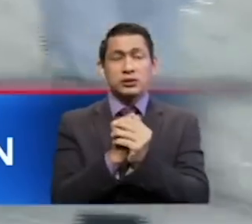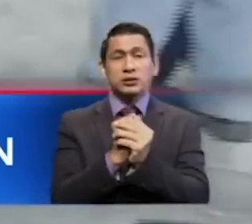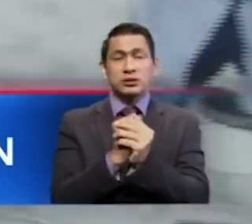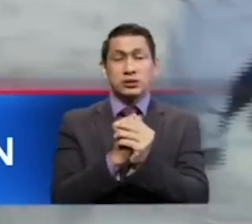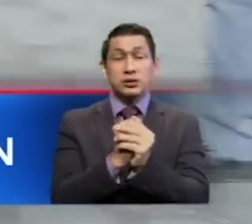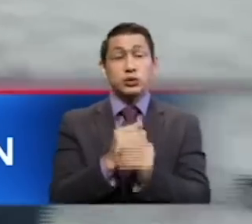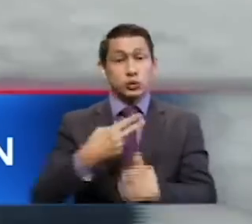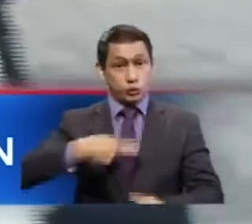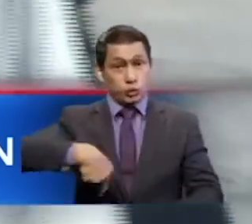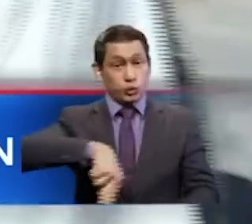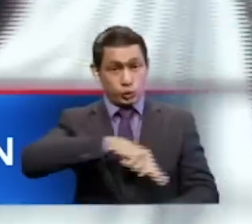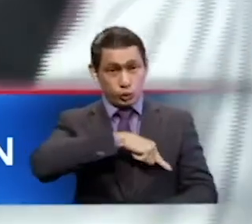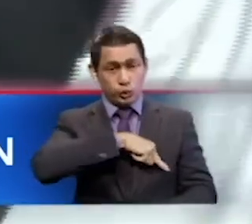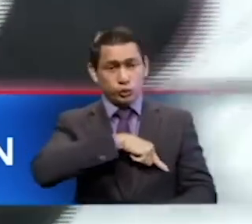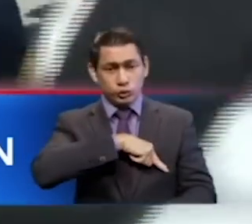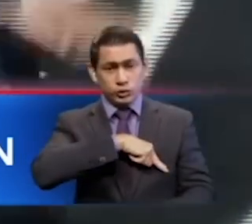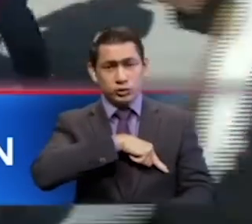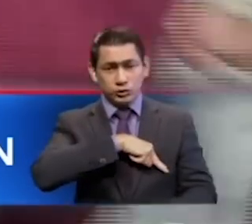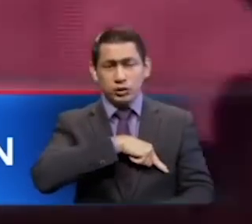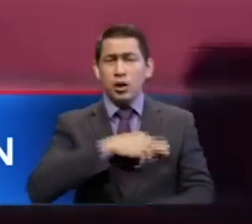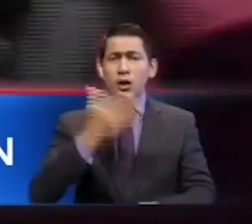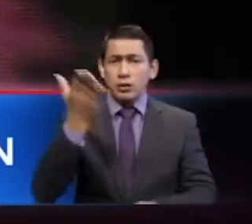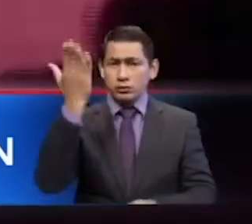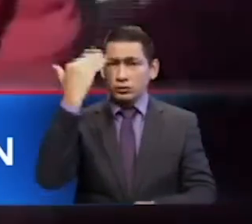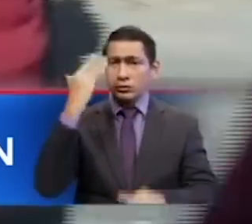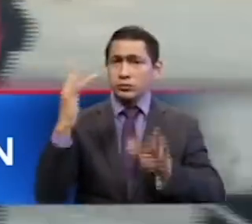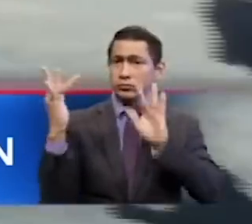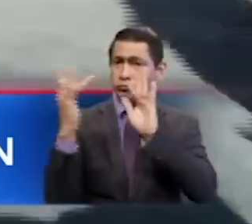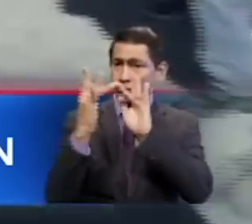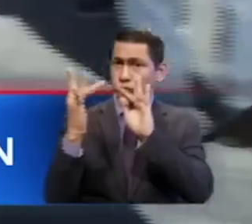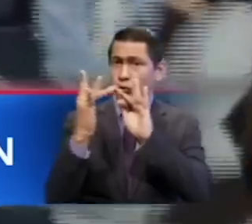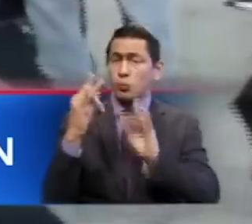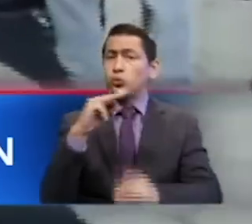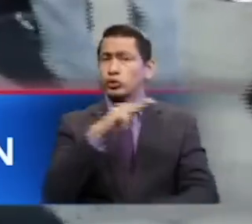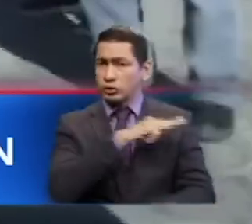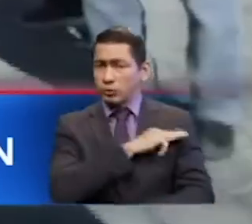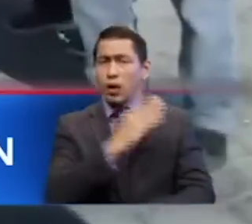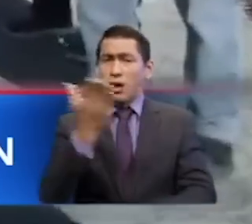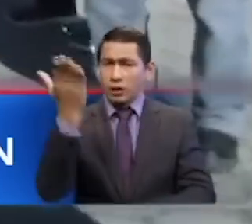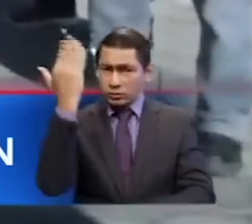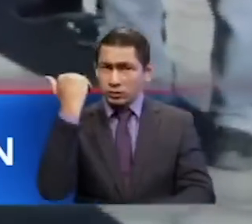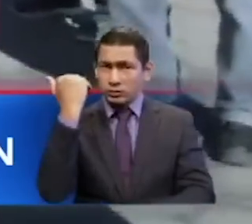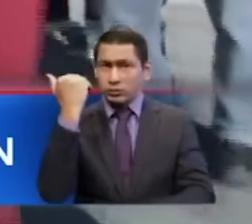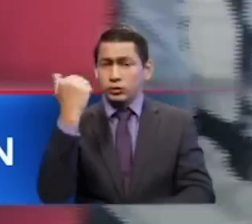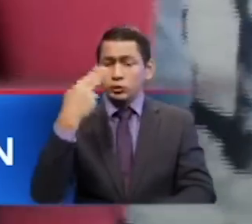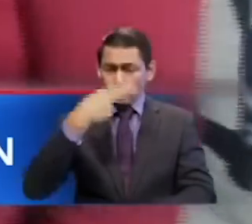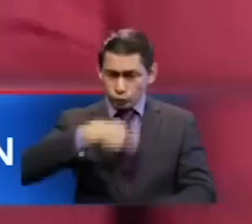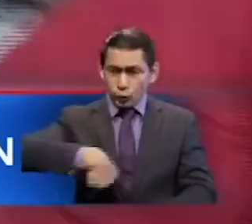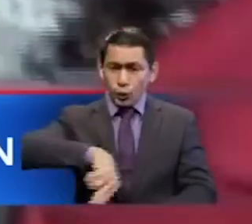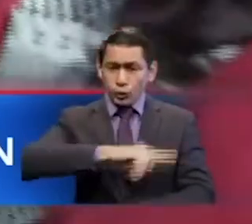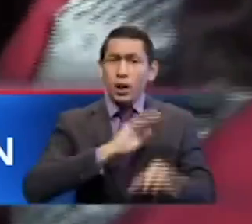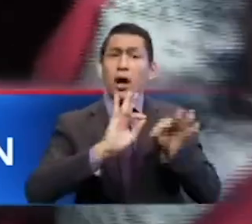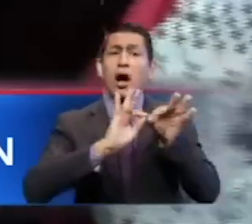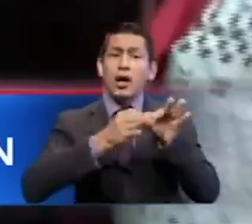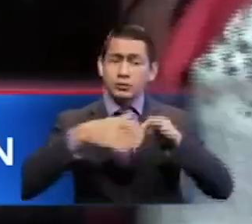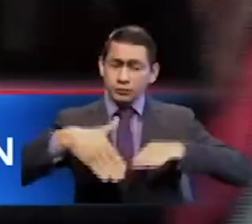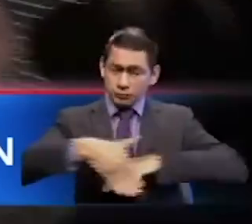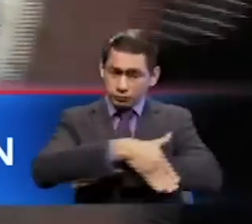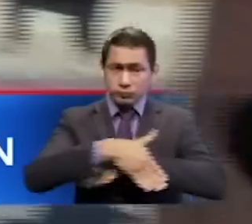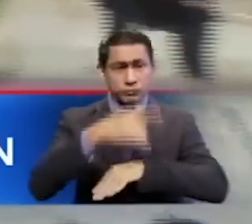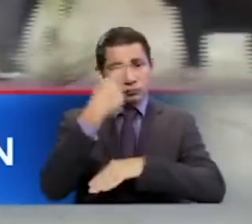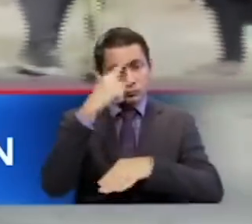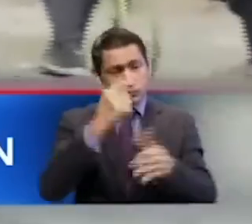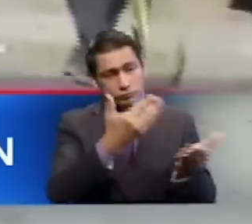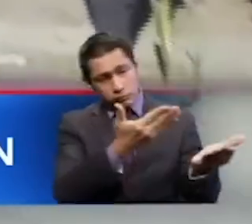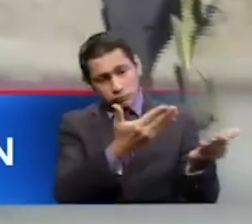Hemos colaborado con municipio haciendo calles para que pueda ingresar la policía, pero para eso